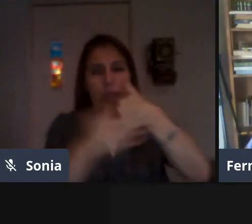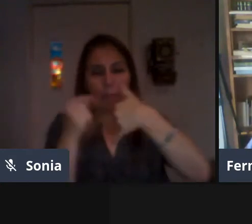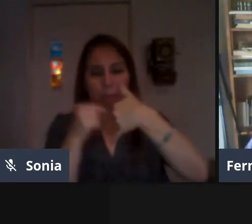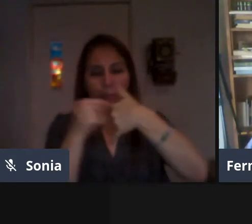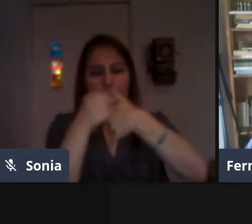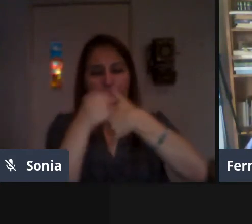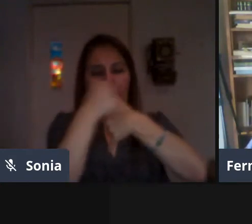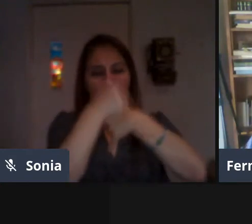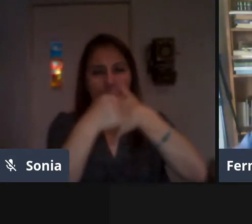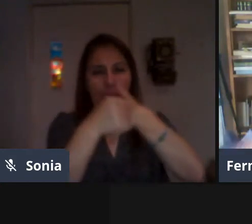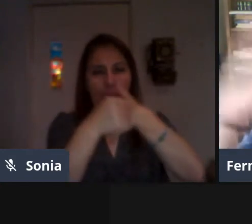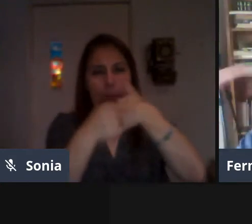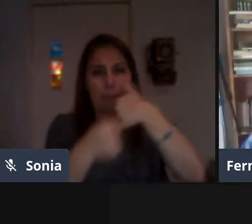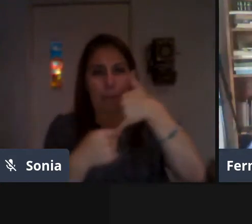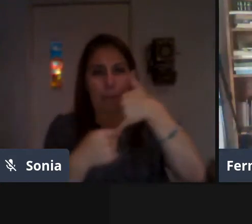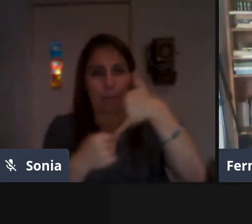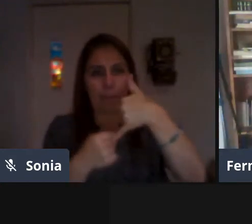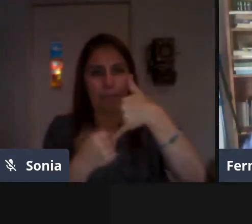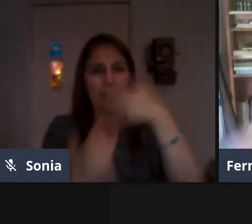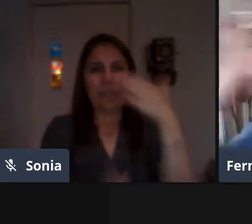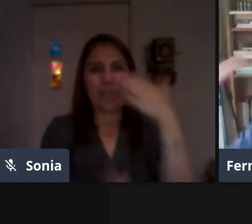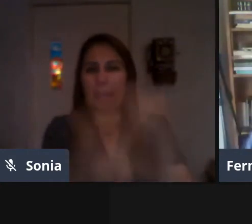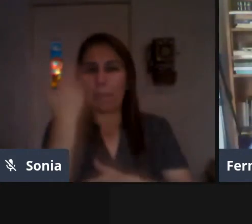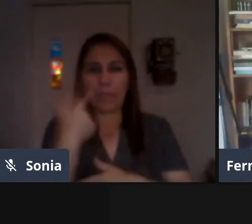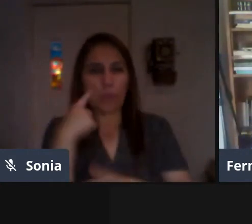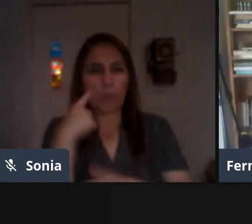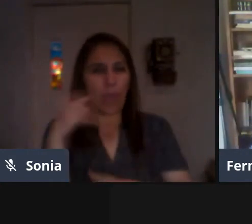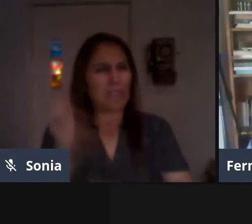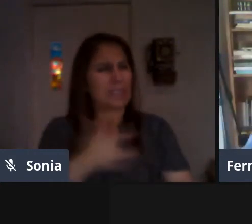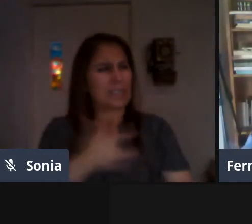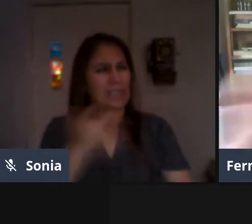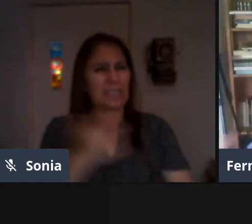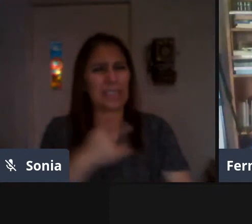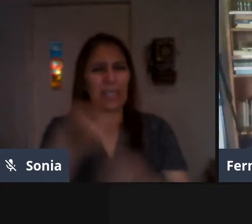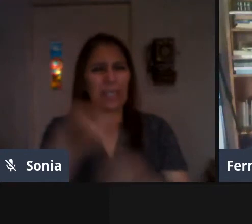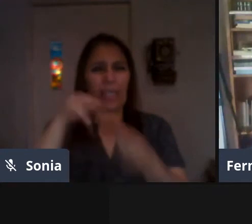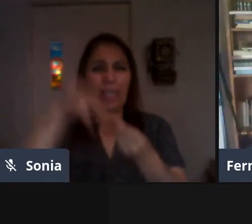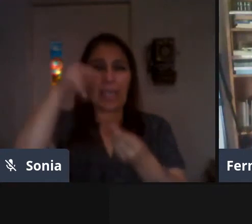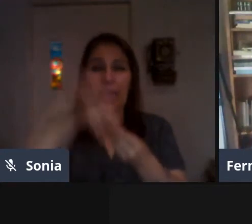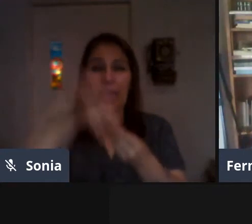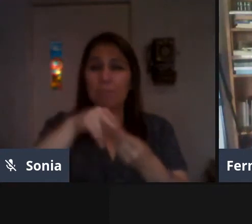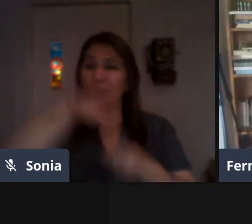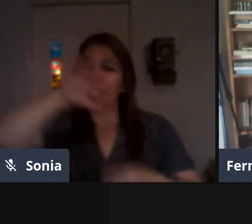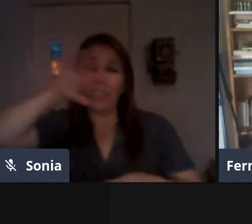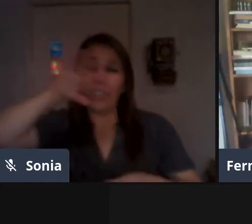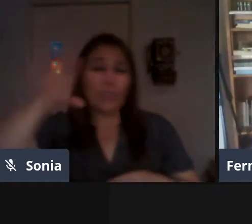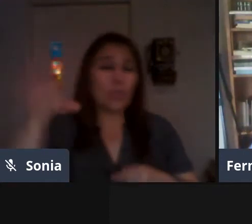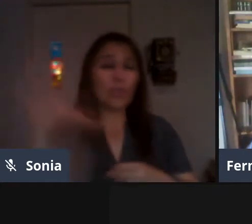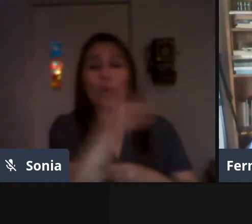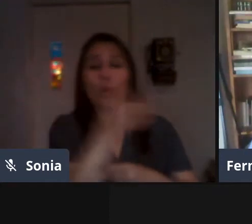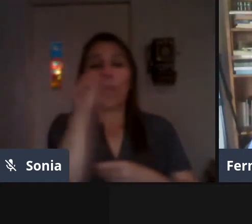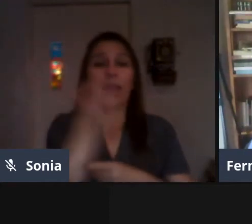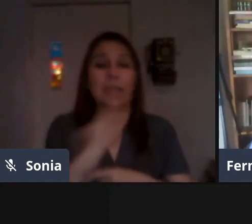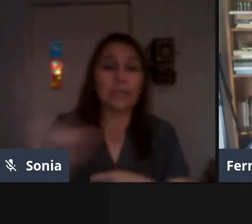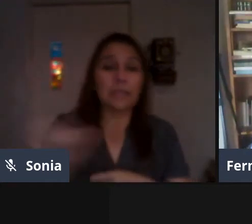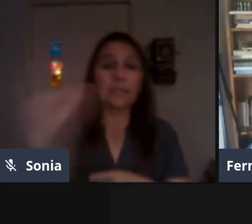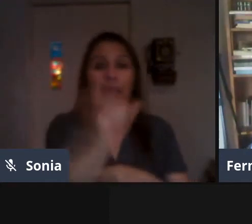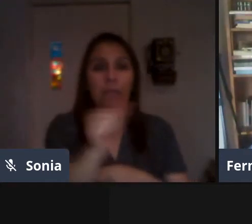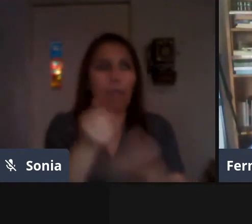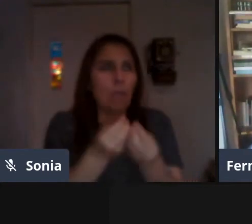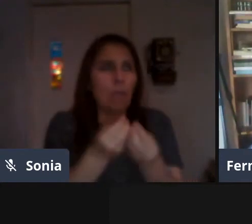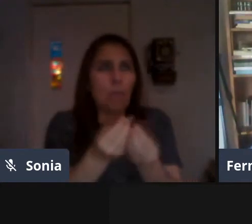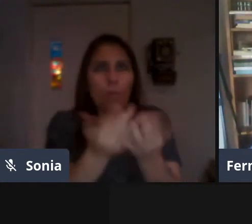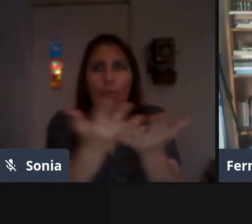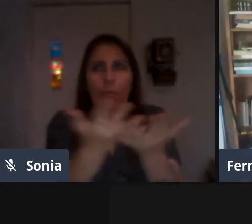no alcanzó de no servir así no todos los casos de todas las presentes actuales alinean eran muchas que me empieza a llenar